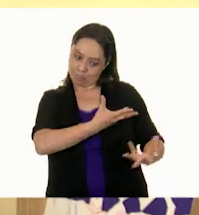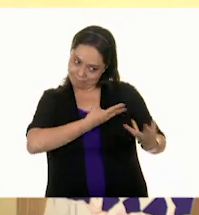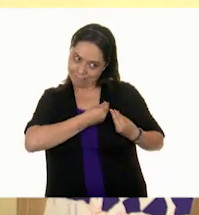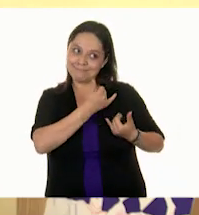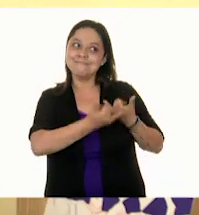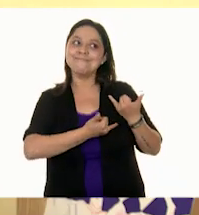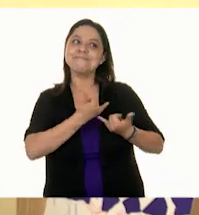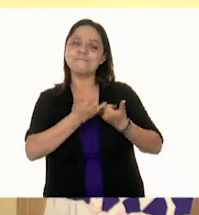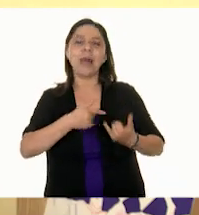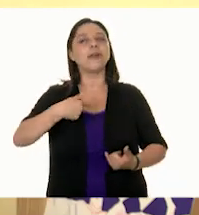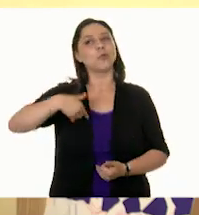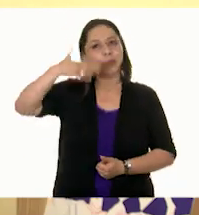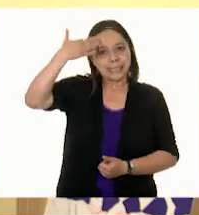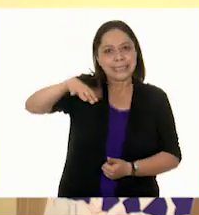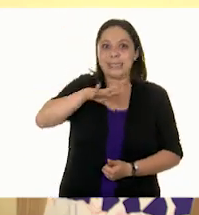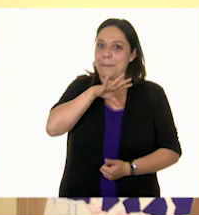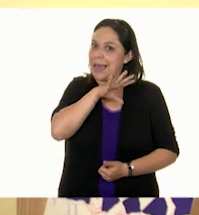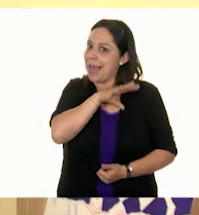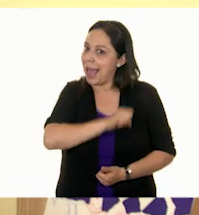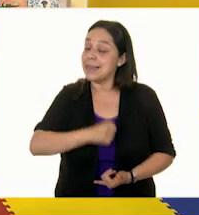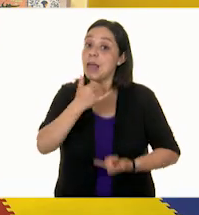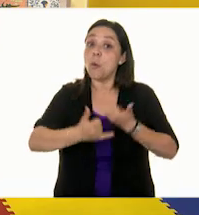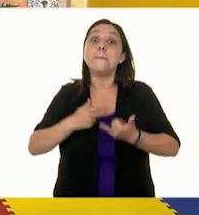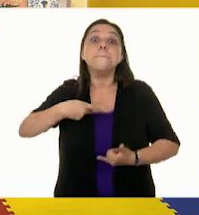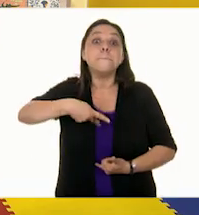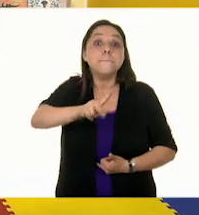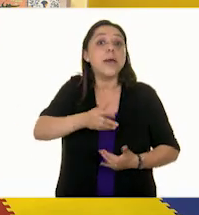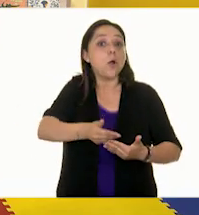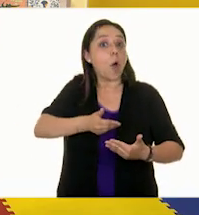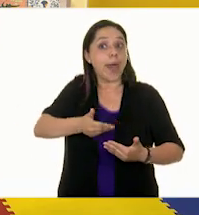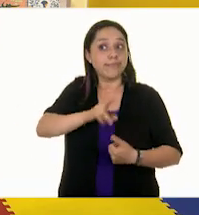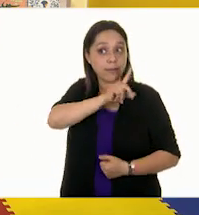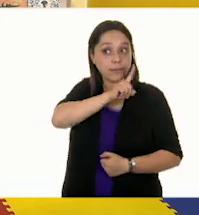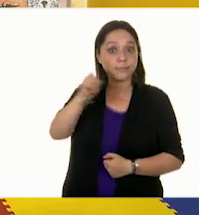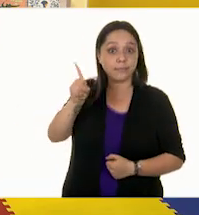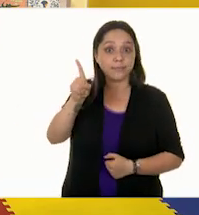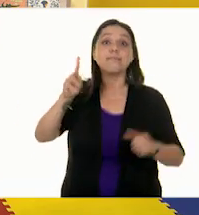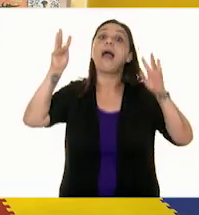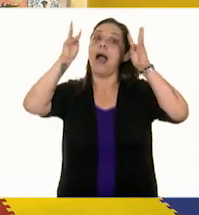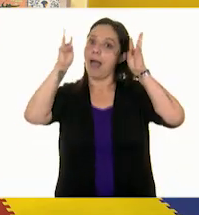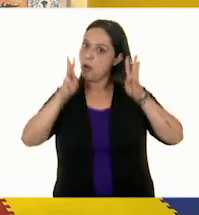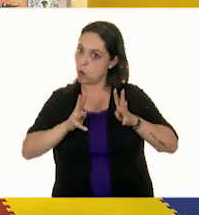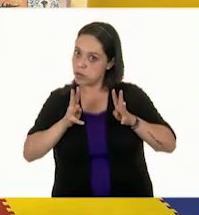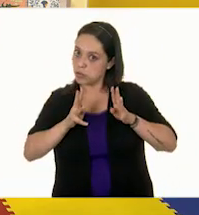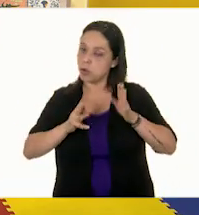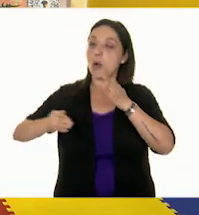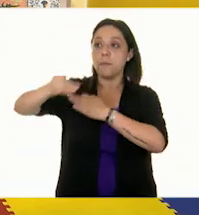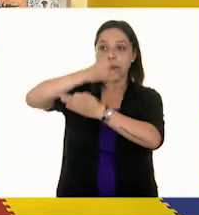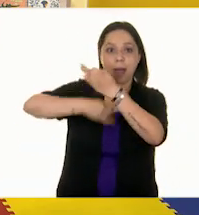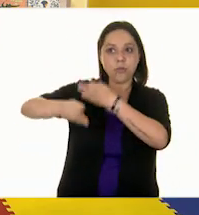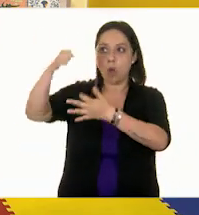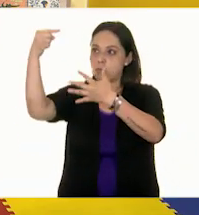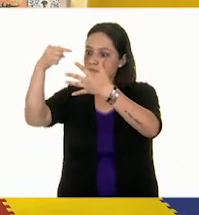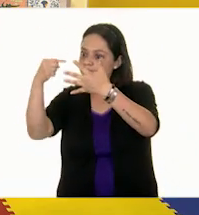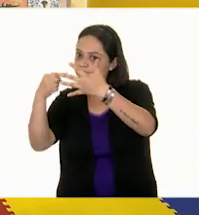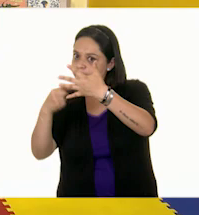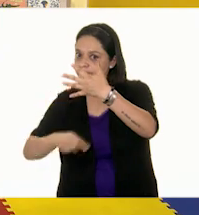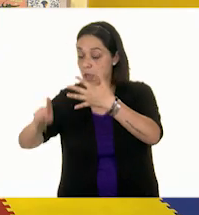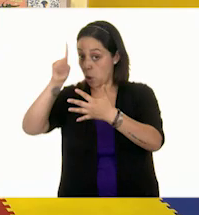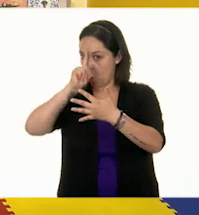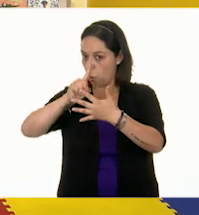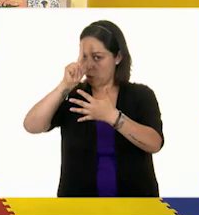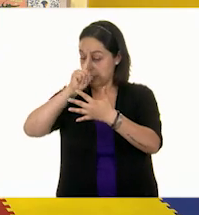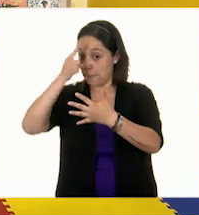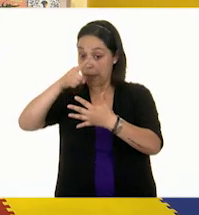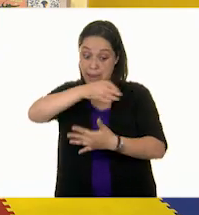Ya sabes que me encanta jugar, pero antes vamos a ver a Jolisto, que tiene para todas y todos unas excelentes recomendaciones